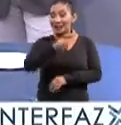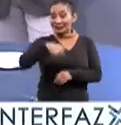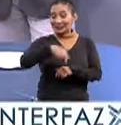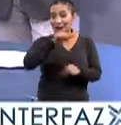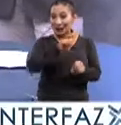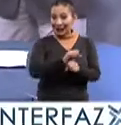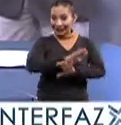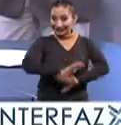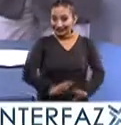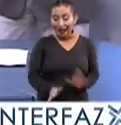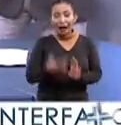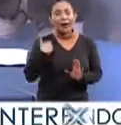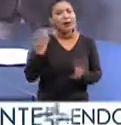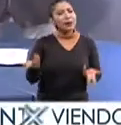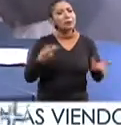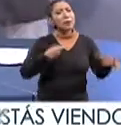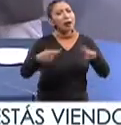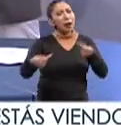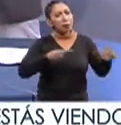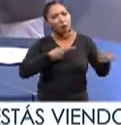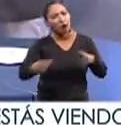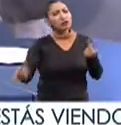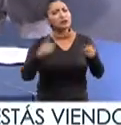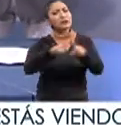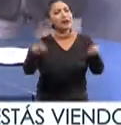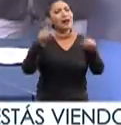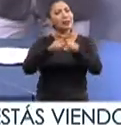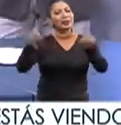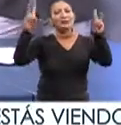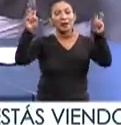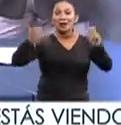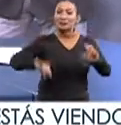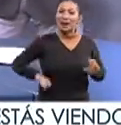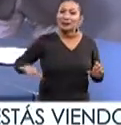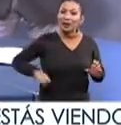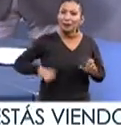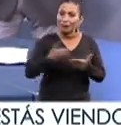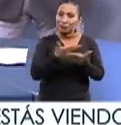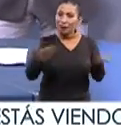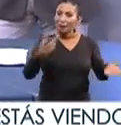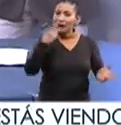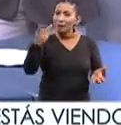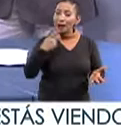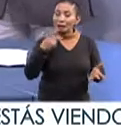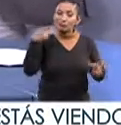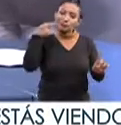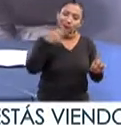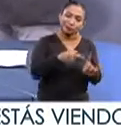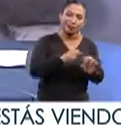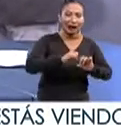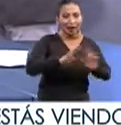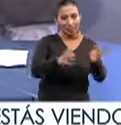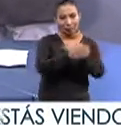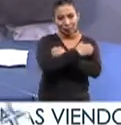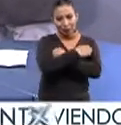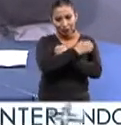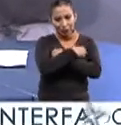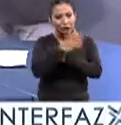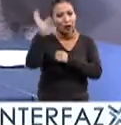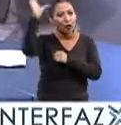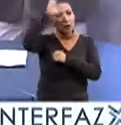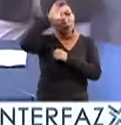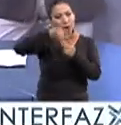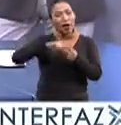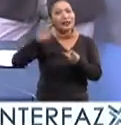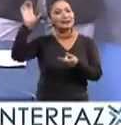esta semana, sin embargo, tenemos preparado un programa muy interesante para ustedes, donde hablaremos de temas, por supuesto, educativos,